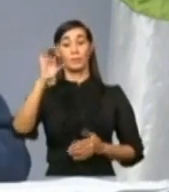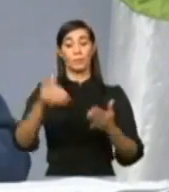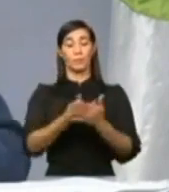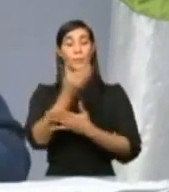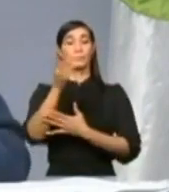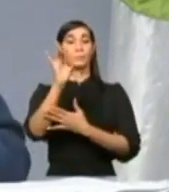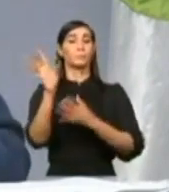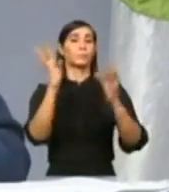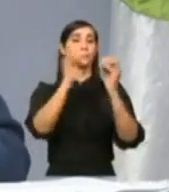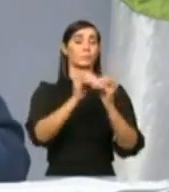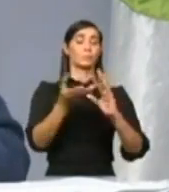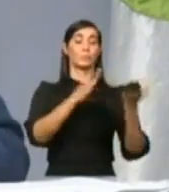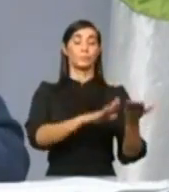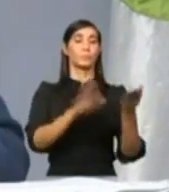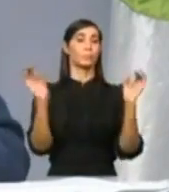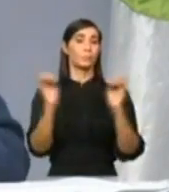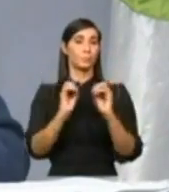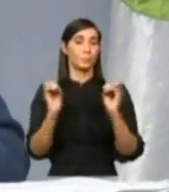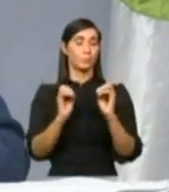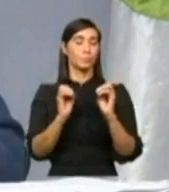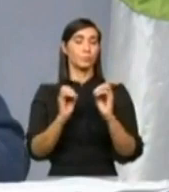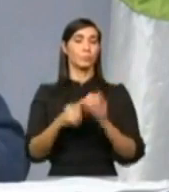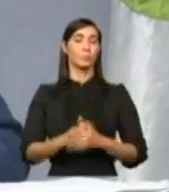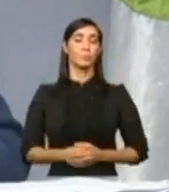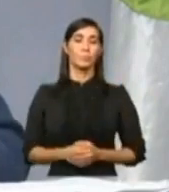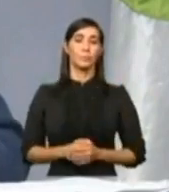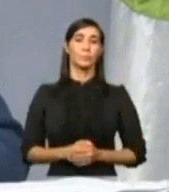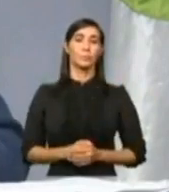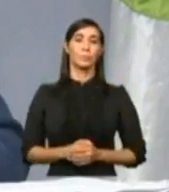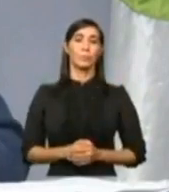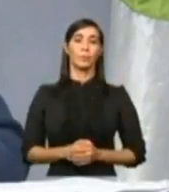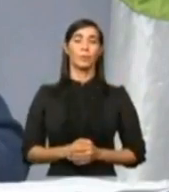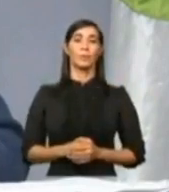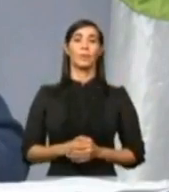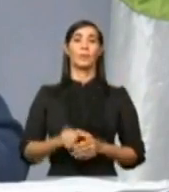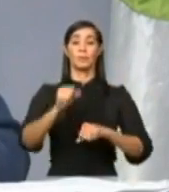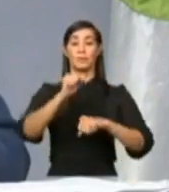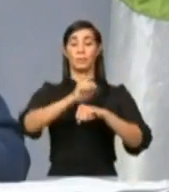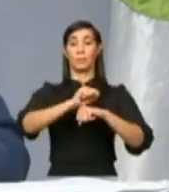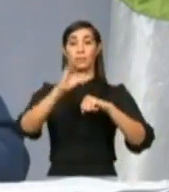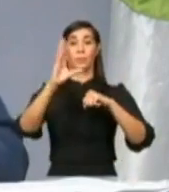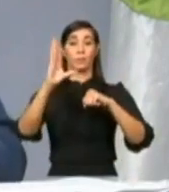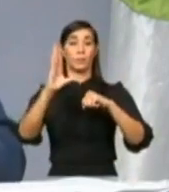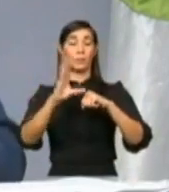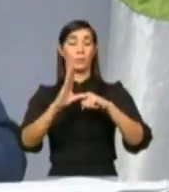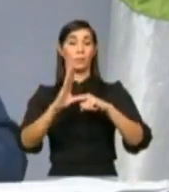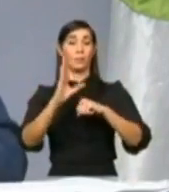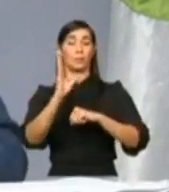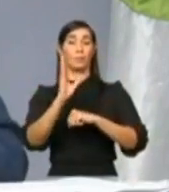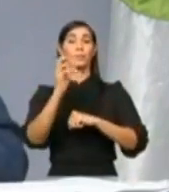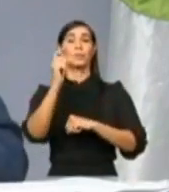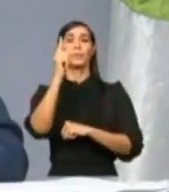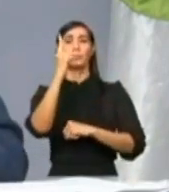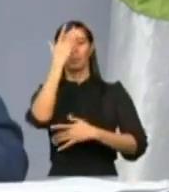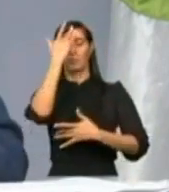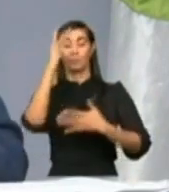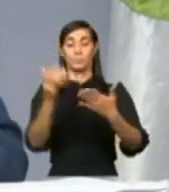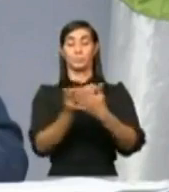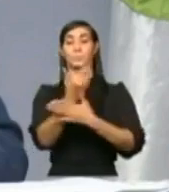acumulados, ningún fallecimiento. San José de Ocoa, 1 caso nuevo,